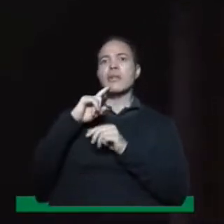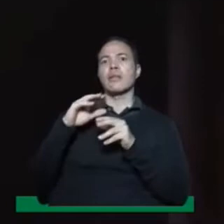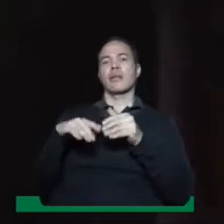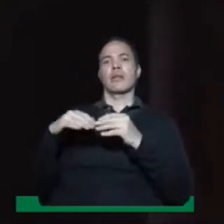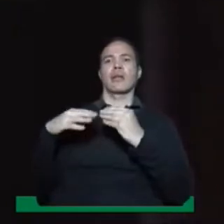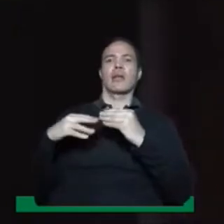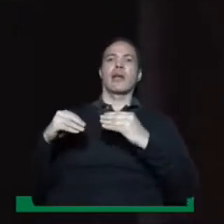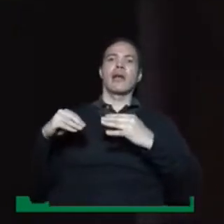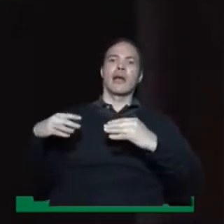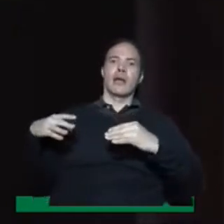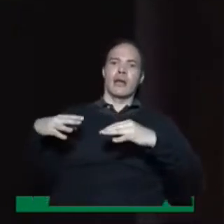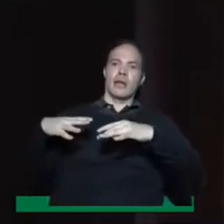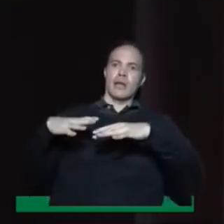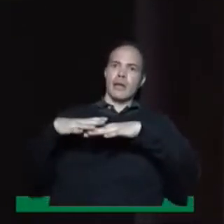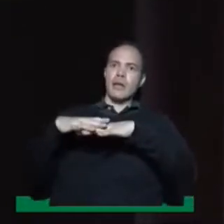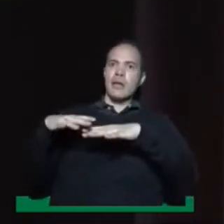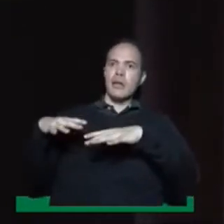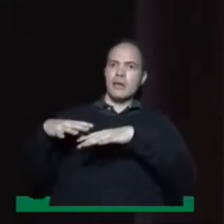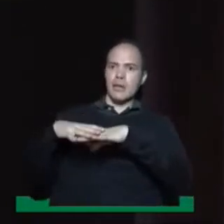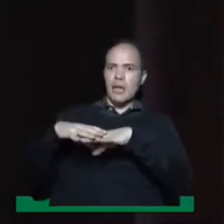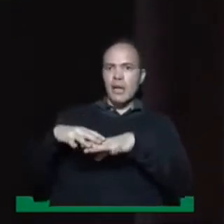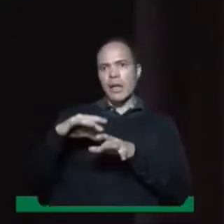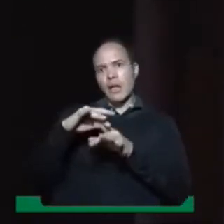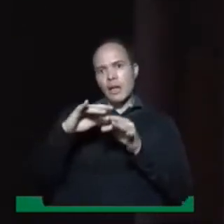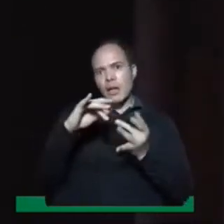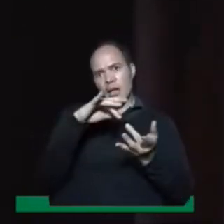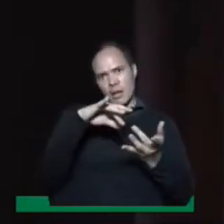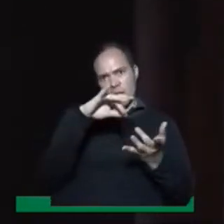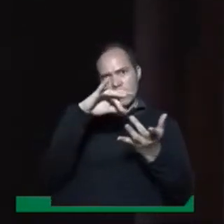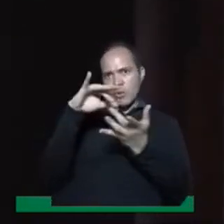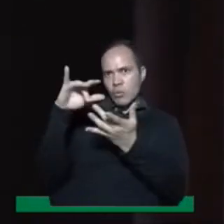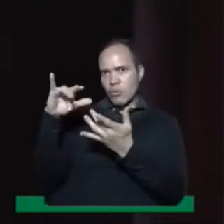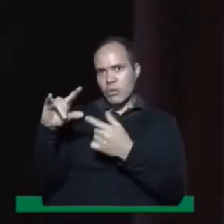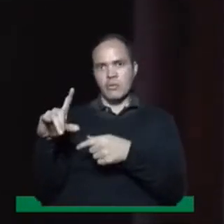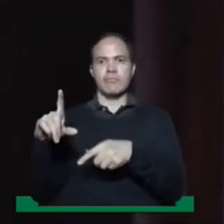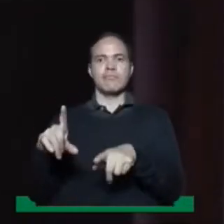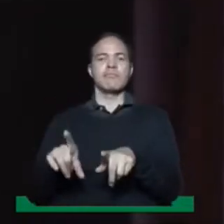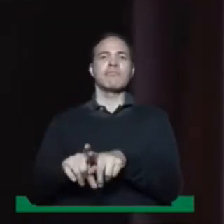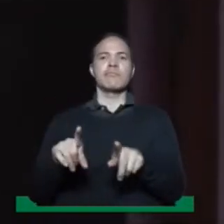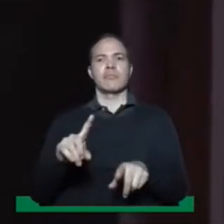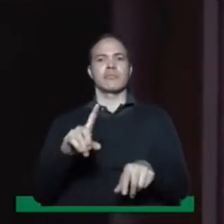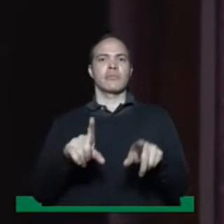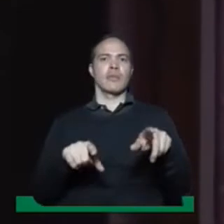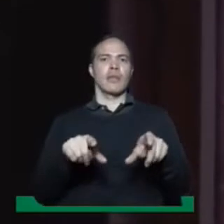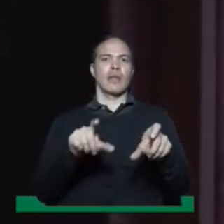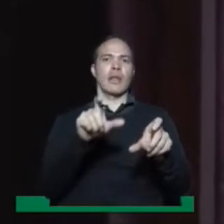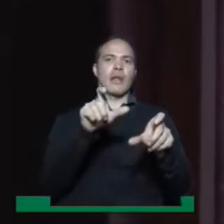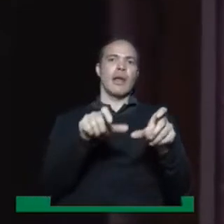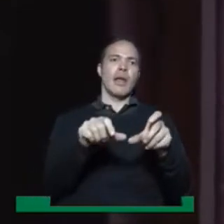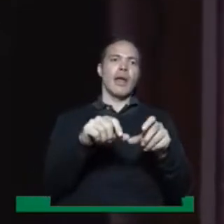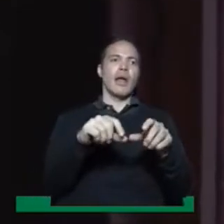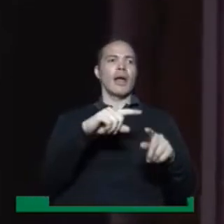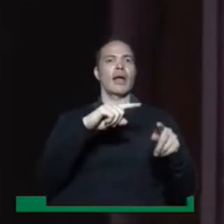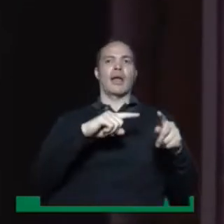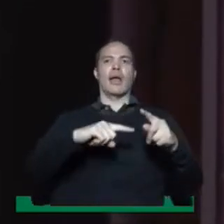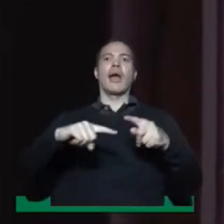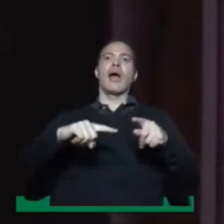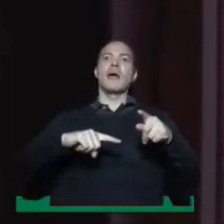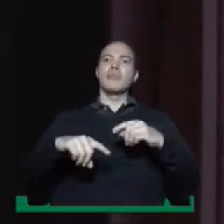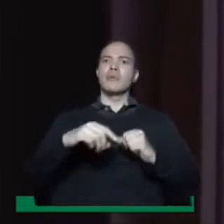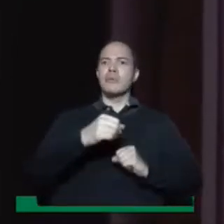empezamos a tener apoyo de la administración entre esas cosas que se lograron se hizo un guión de la